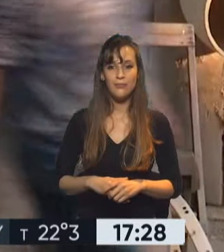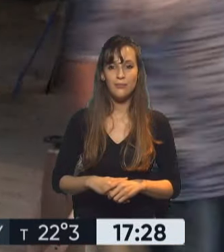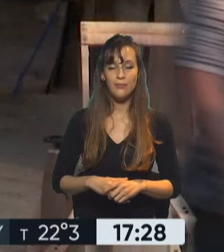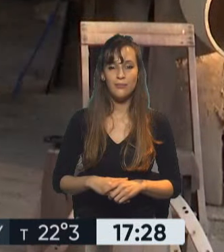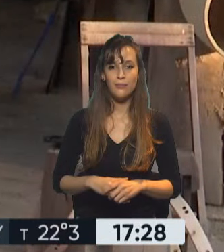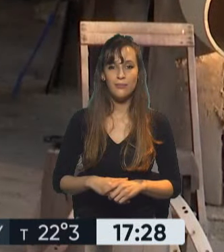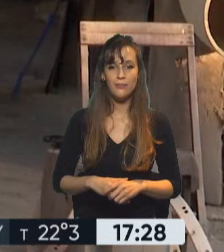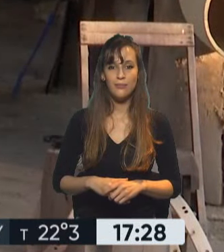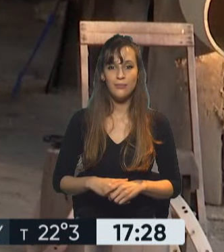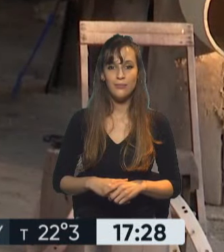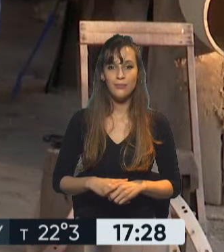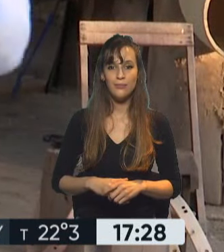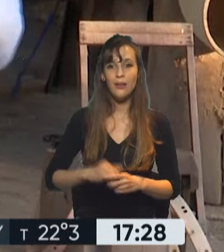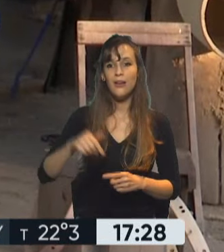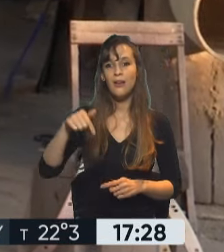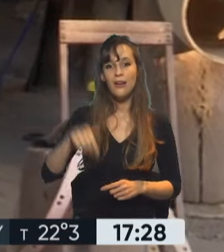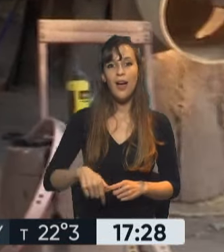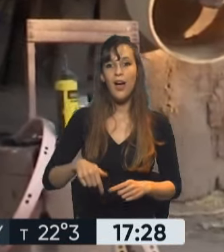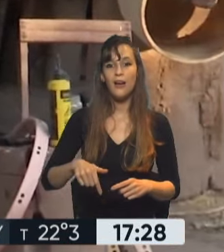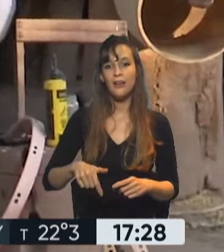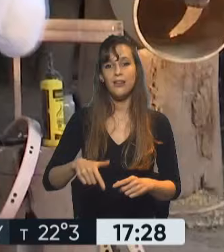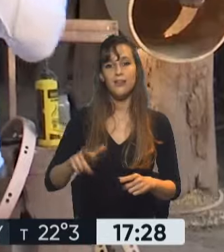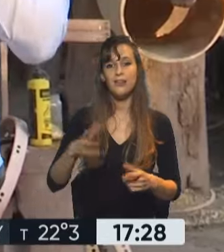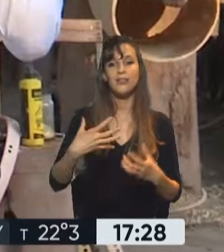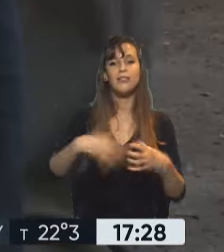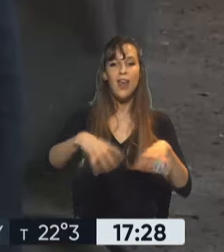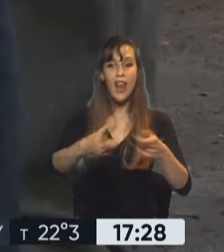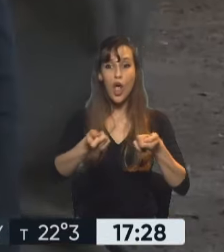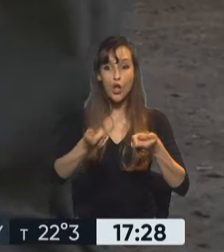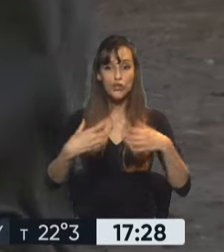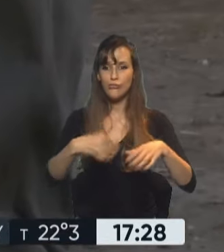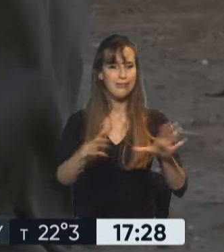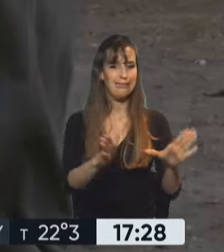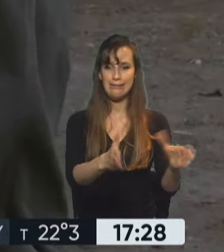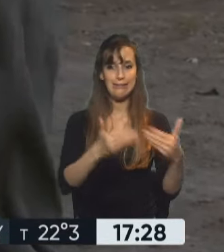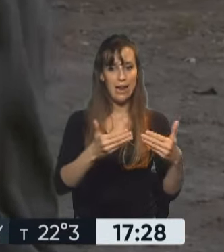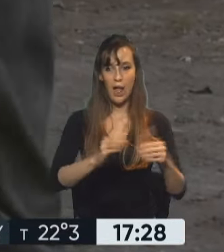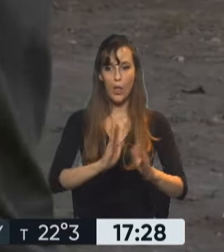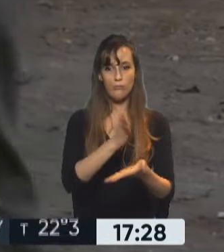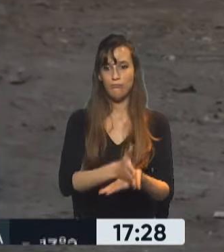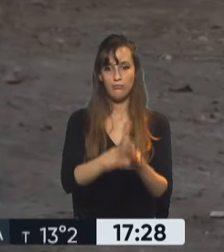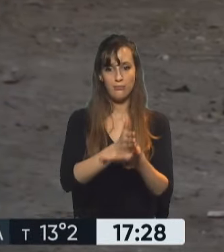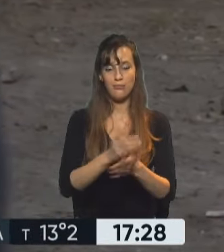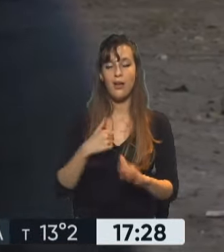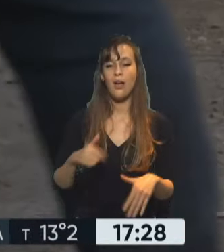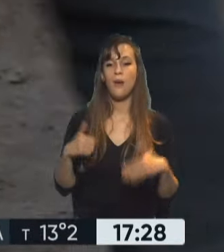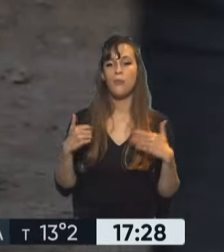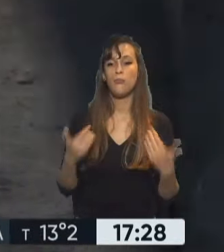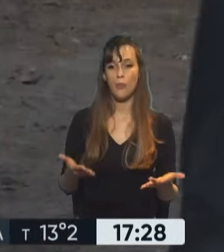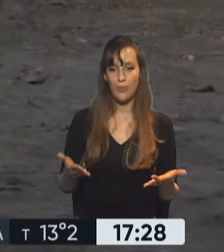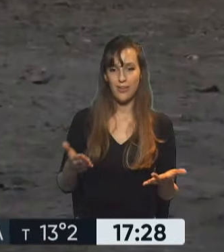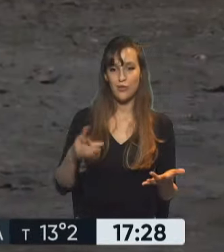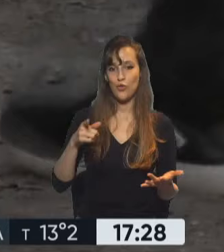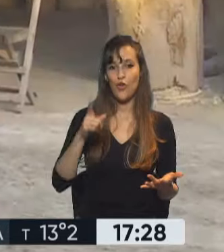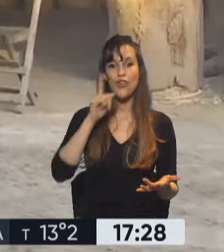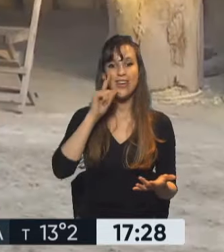es increíble, pero están todos los locales cerrados. Bueno, estamos acá ya para terminar, Noé. Aprovecho mientras el indio termina este